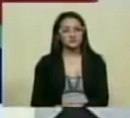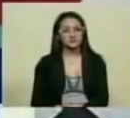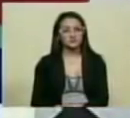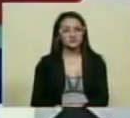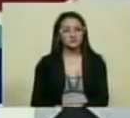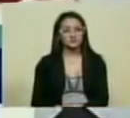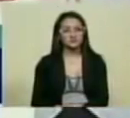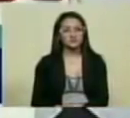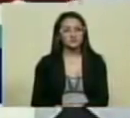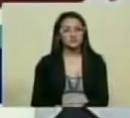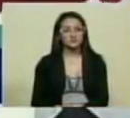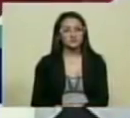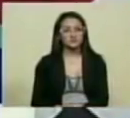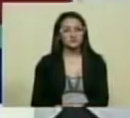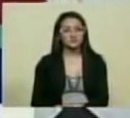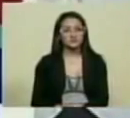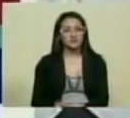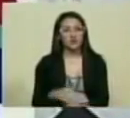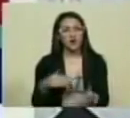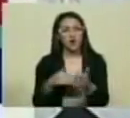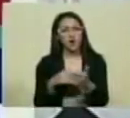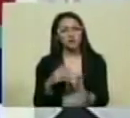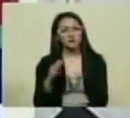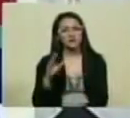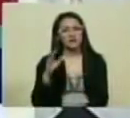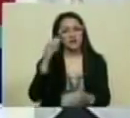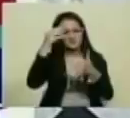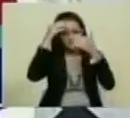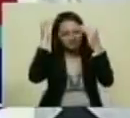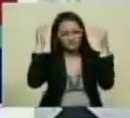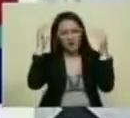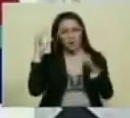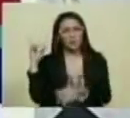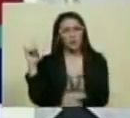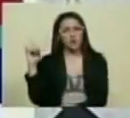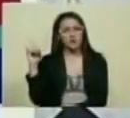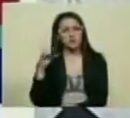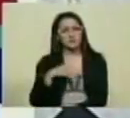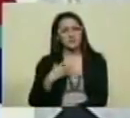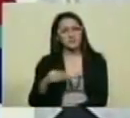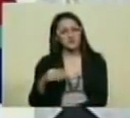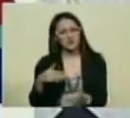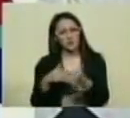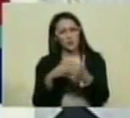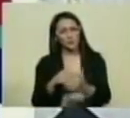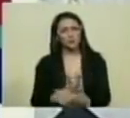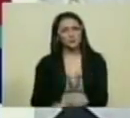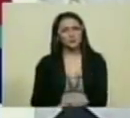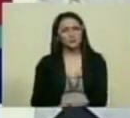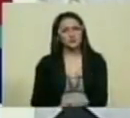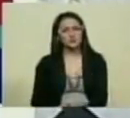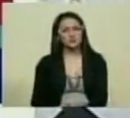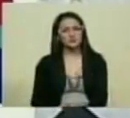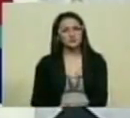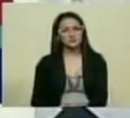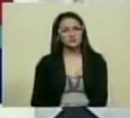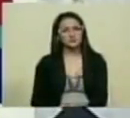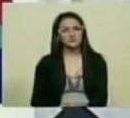contra Nicaragua? ¿Por qué contra el hermano Evo en Bolivia? ¿Por qué? Solo porque no nos